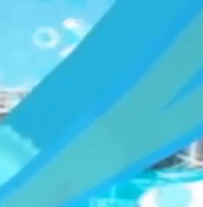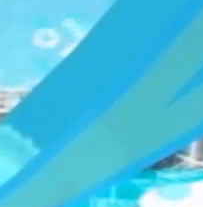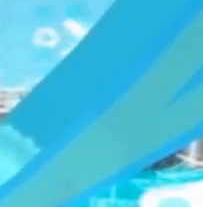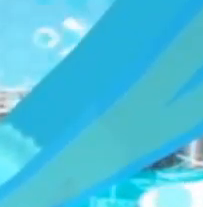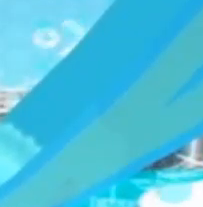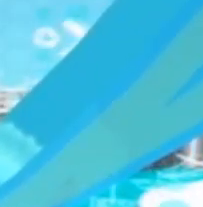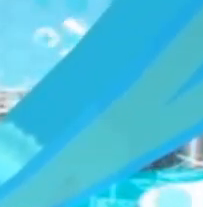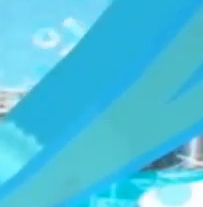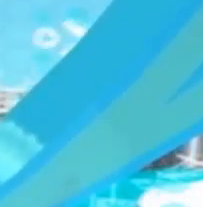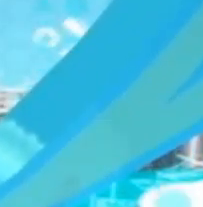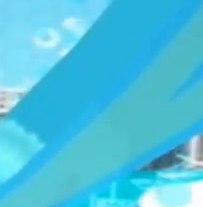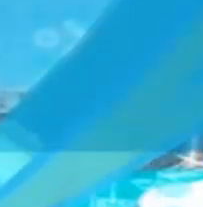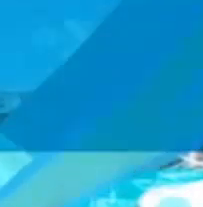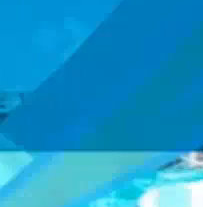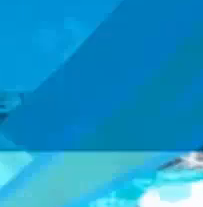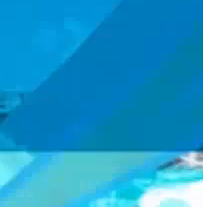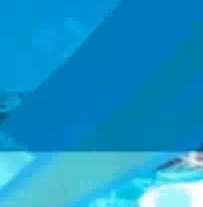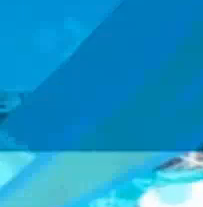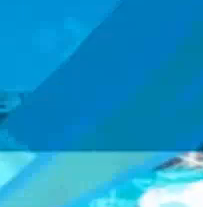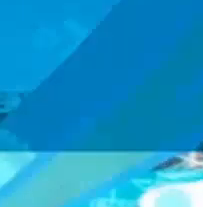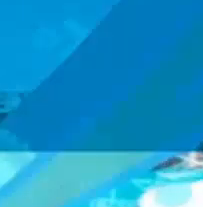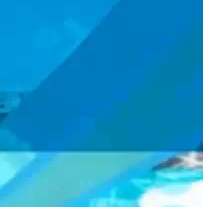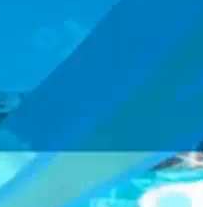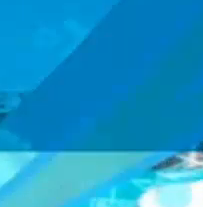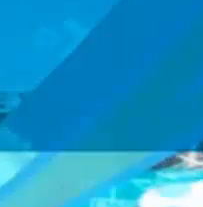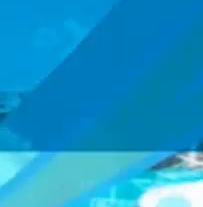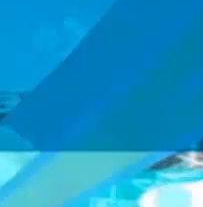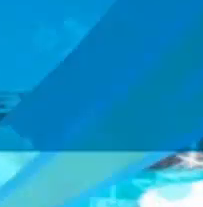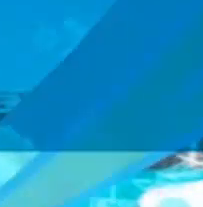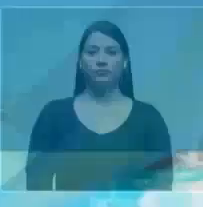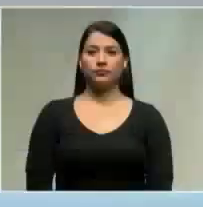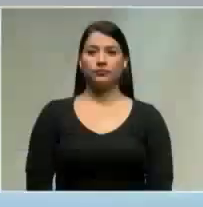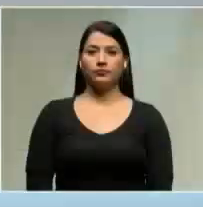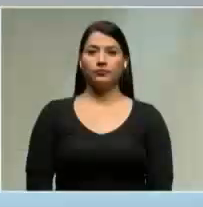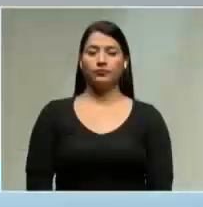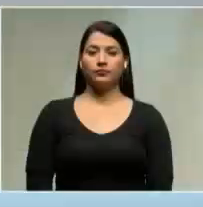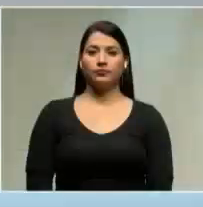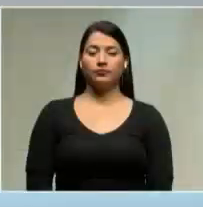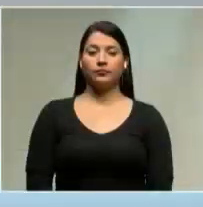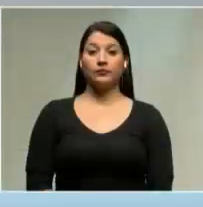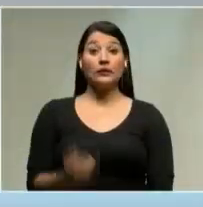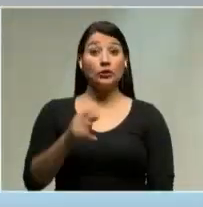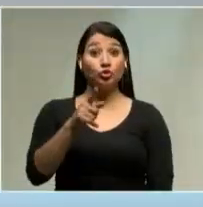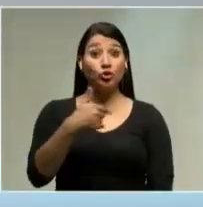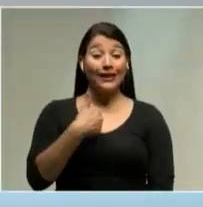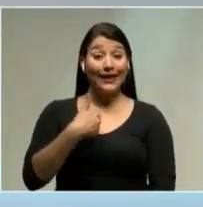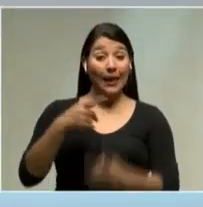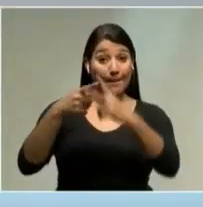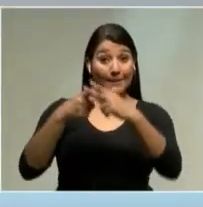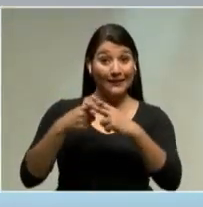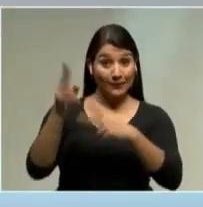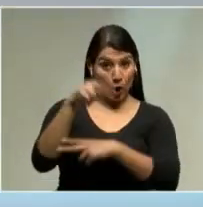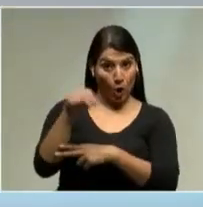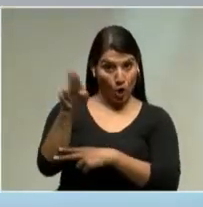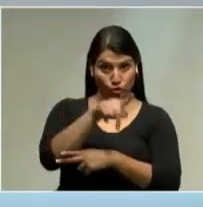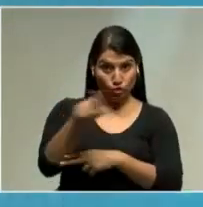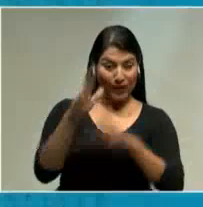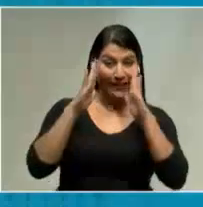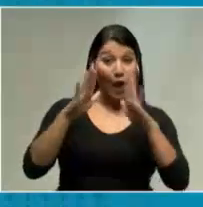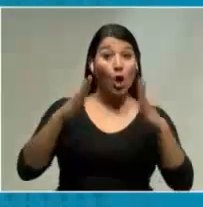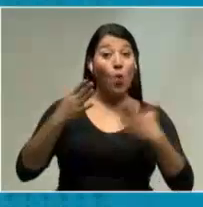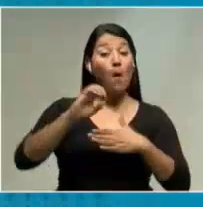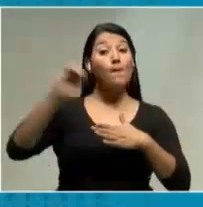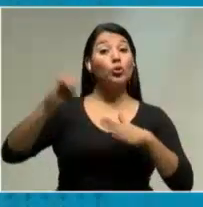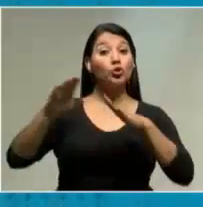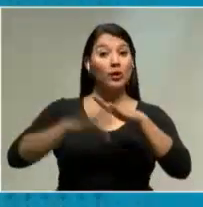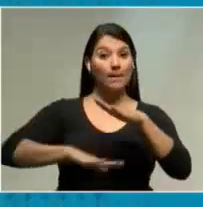Popular Pensiones te presenta la tasa básica pasiva. Si tiene préstamos en colones, tome nota cómo se ubica la